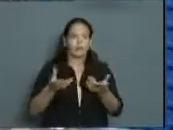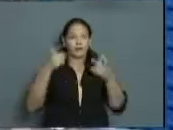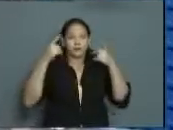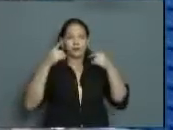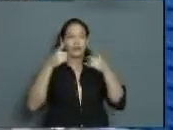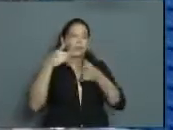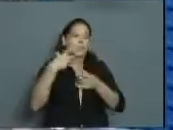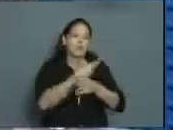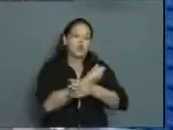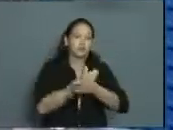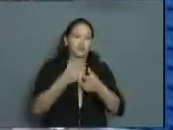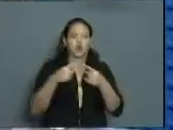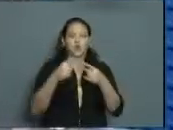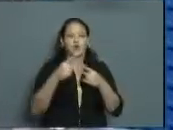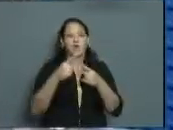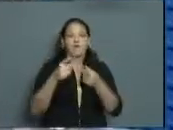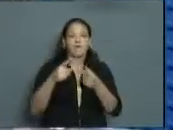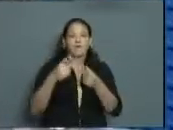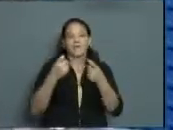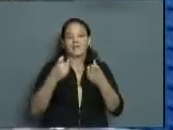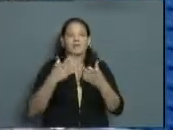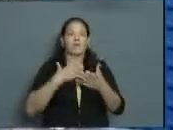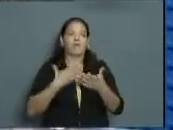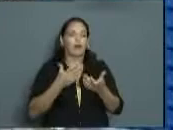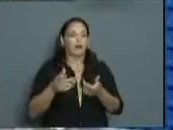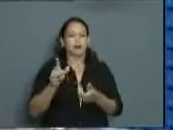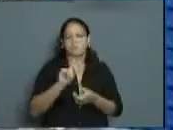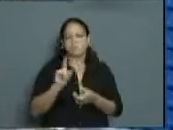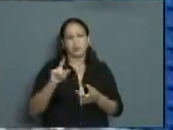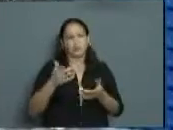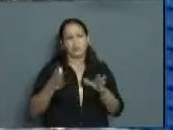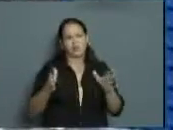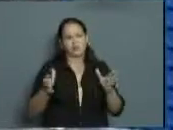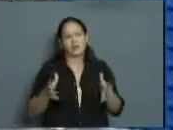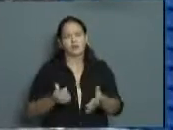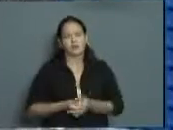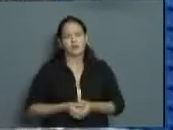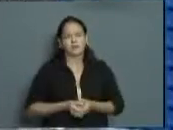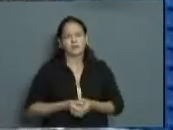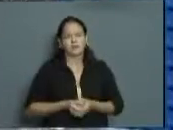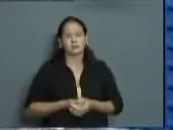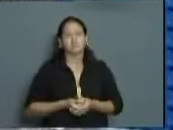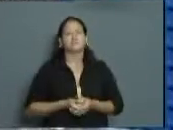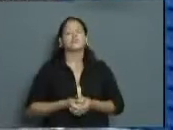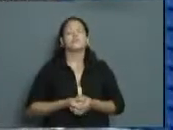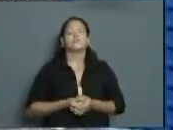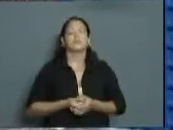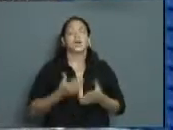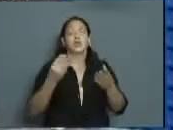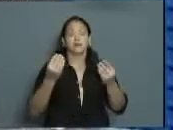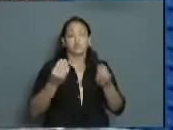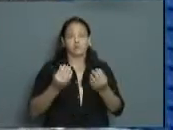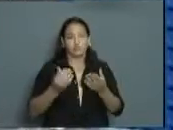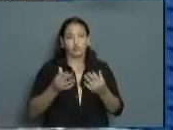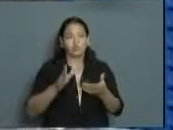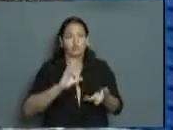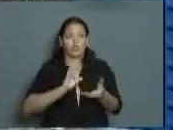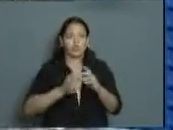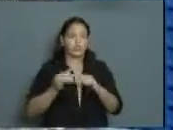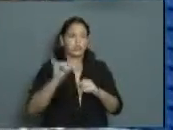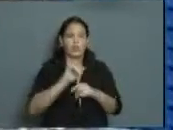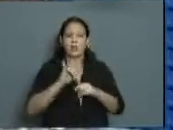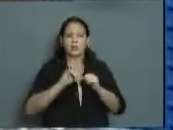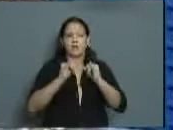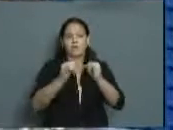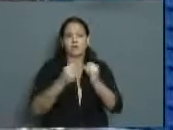la presión y se siente falta de aire y no es necesariamente descompensación de la enfermedad, hay personas que se ponen ansiosas. Ha habido mucho manejo de la información